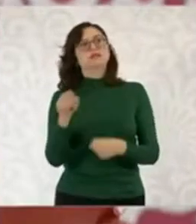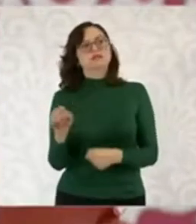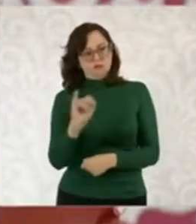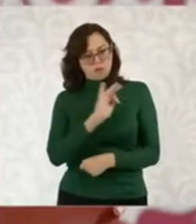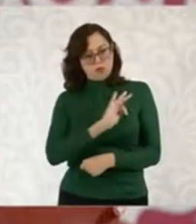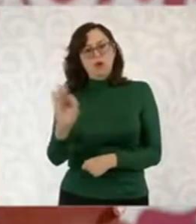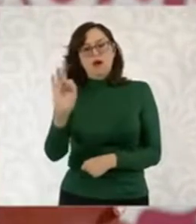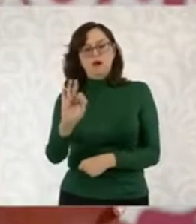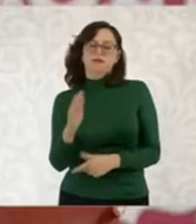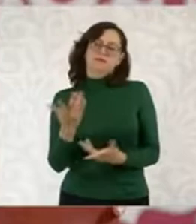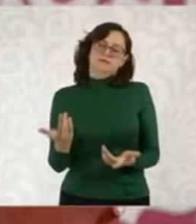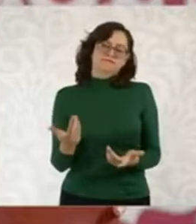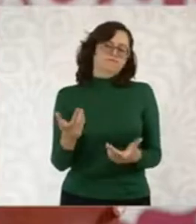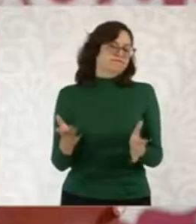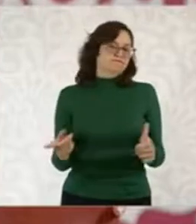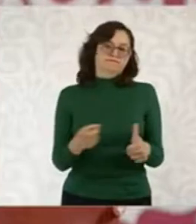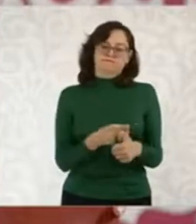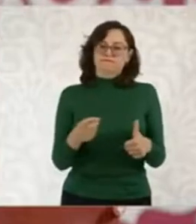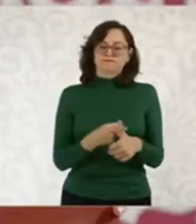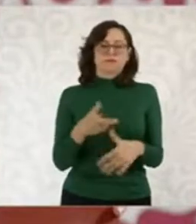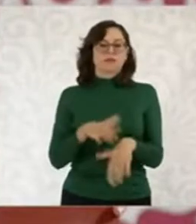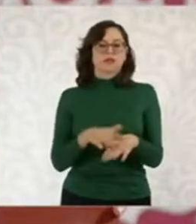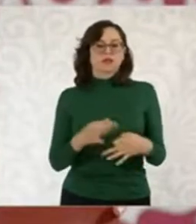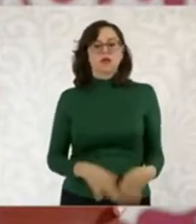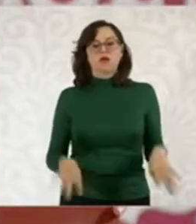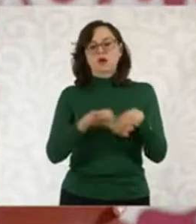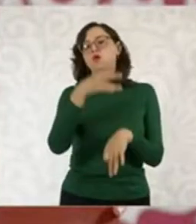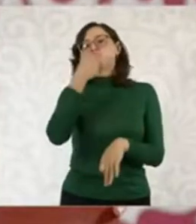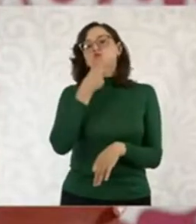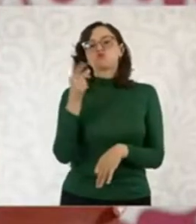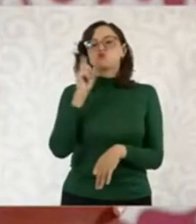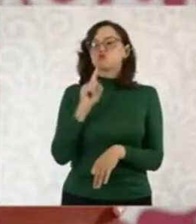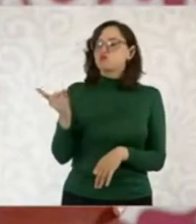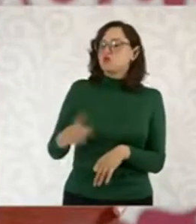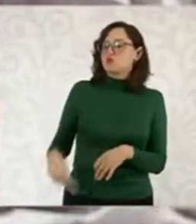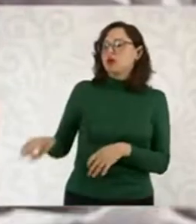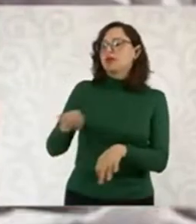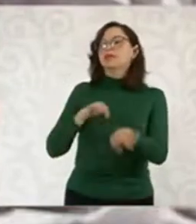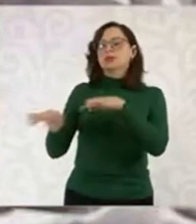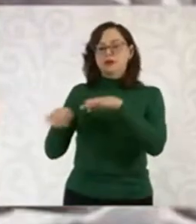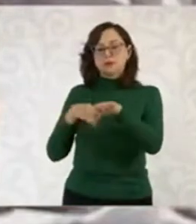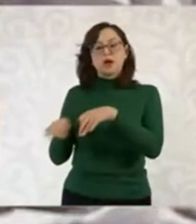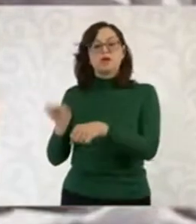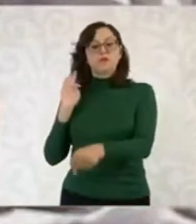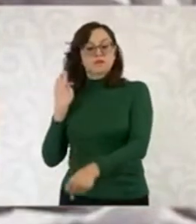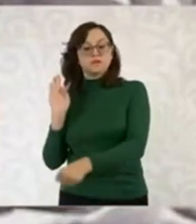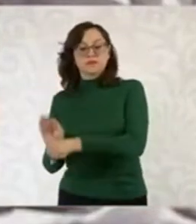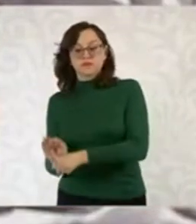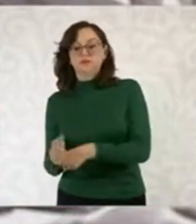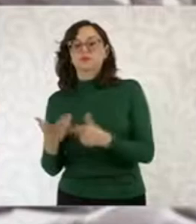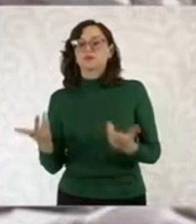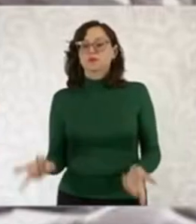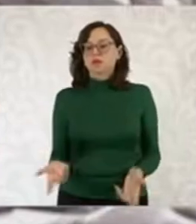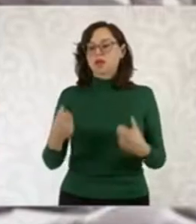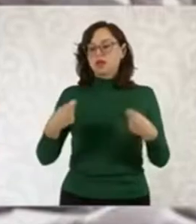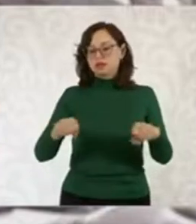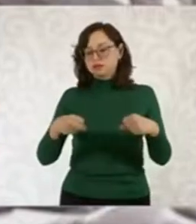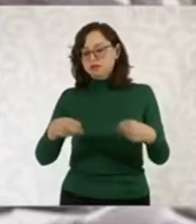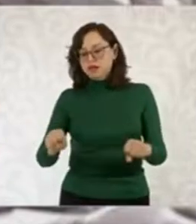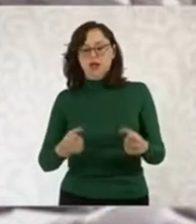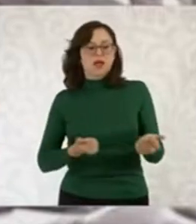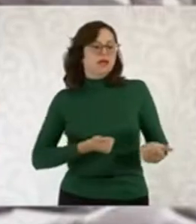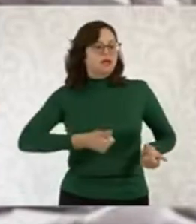por las y los trabajadores que hoy trabajan en las plataformas digitales, sea como repartidores, como